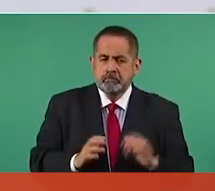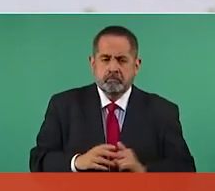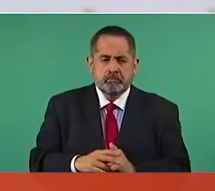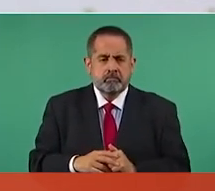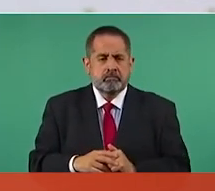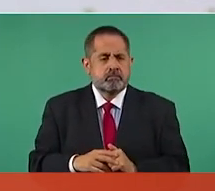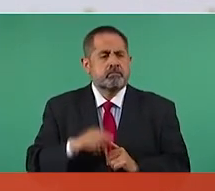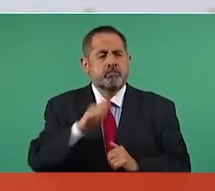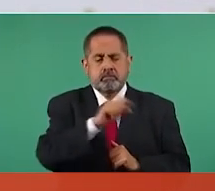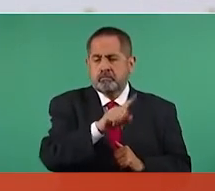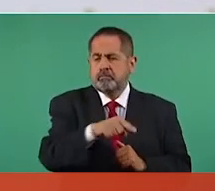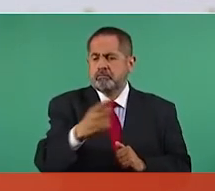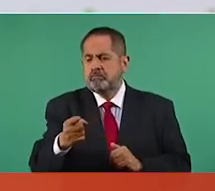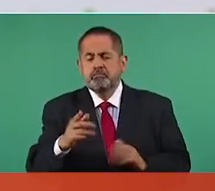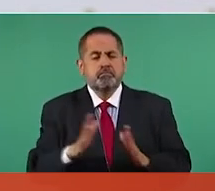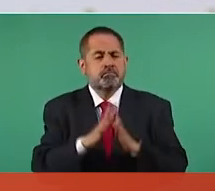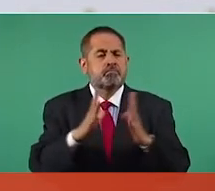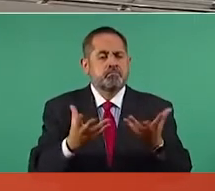Participan también